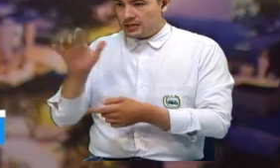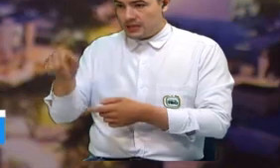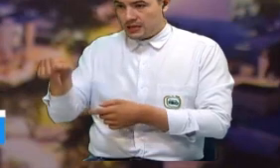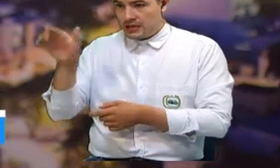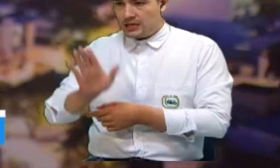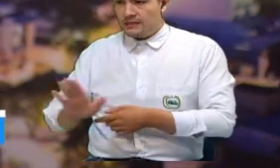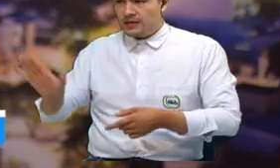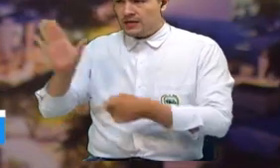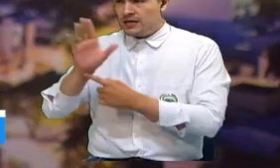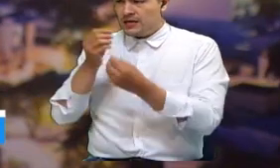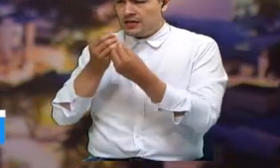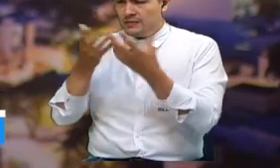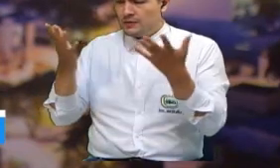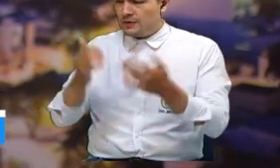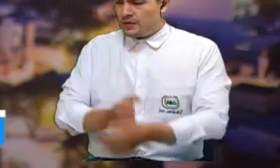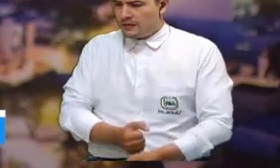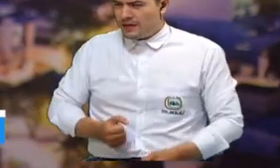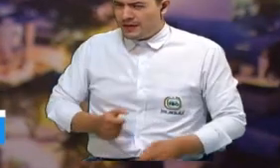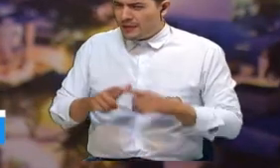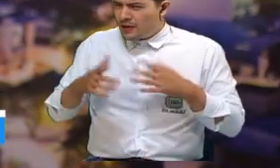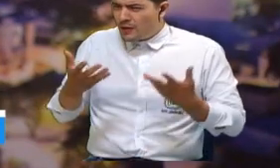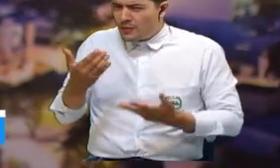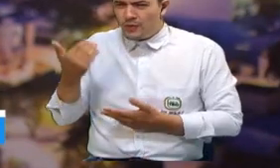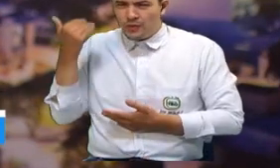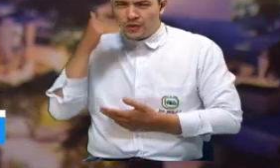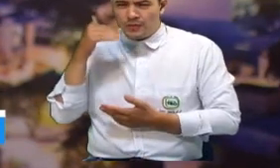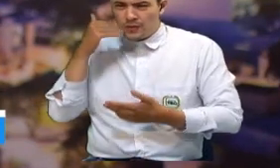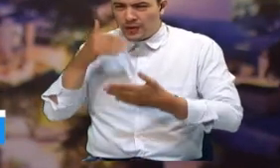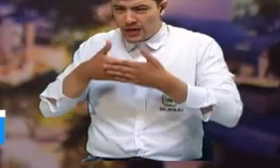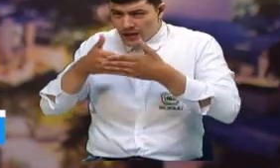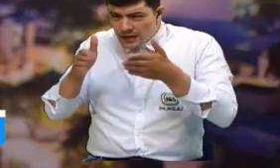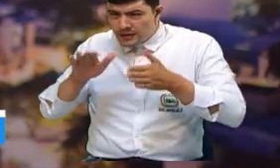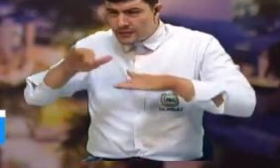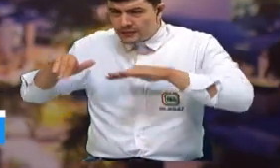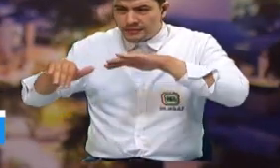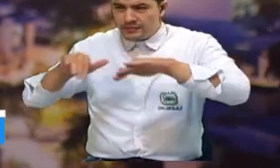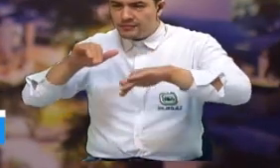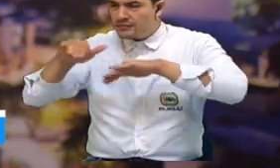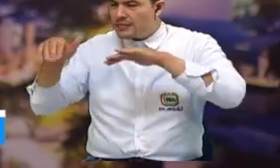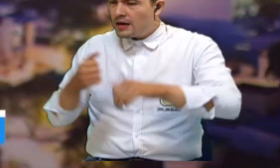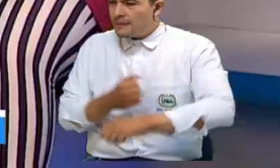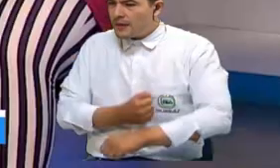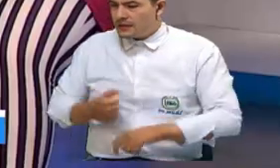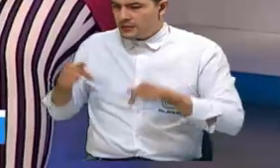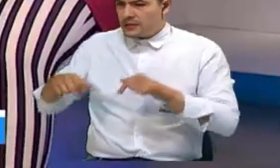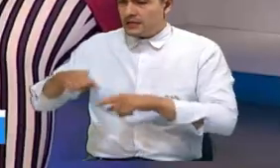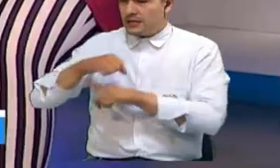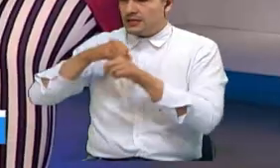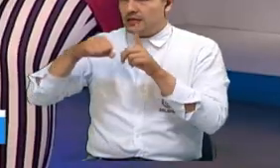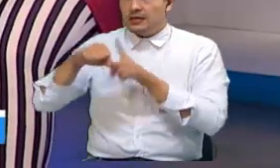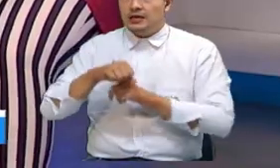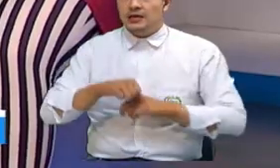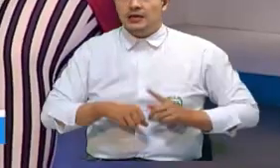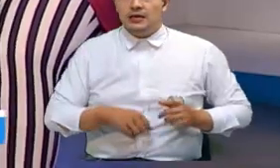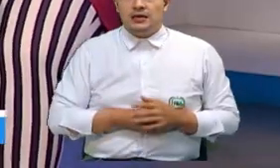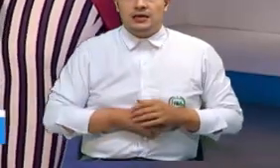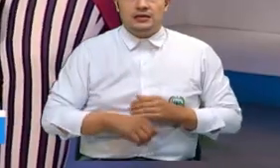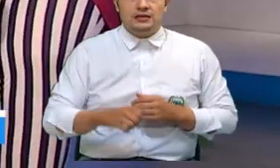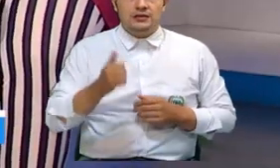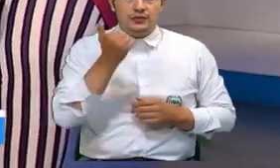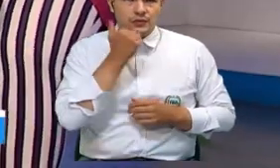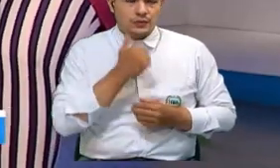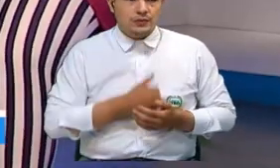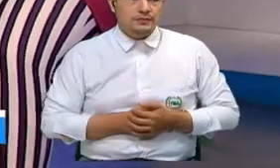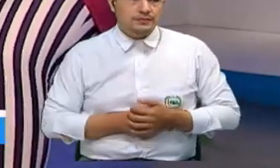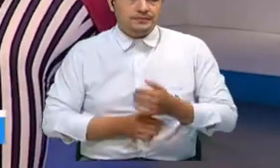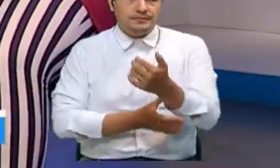departamento bastante machista. ¿Cómo hace una mujer para abrirse camino ante el machismo de esta sociedad? Muy duro. Yo creo que es de las cosas